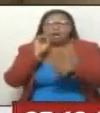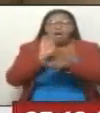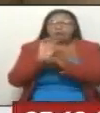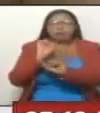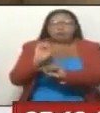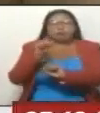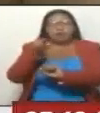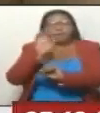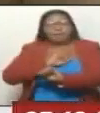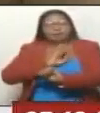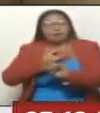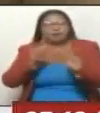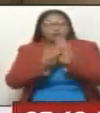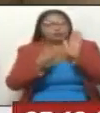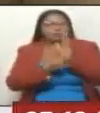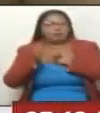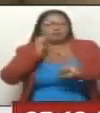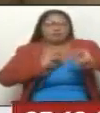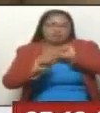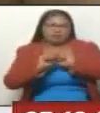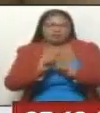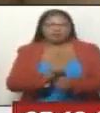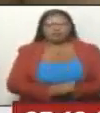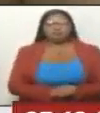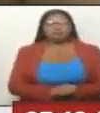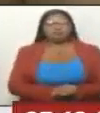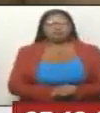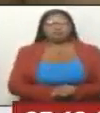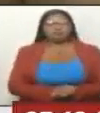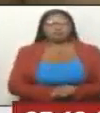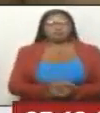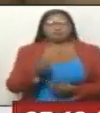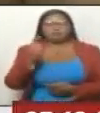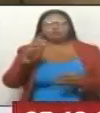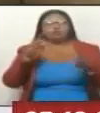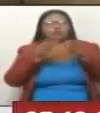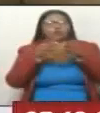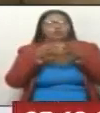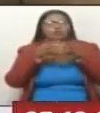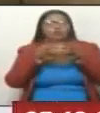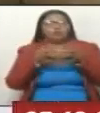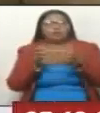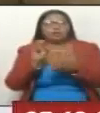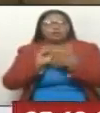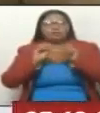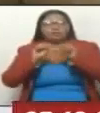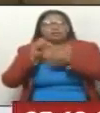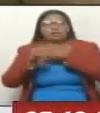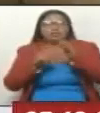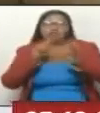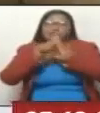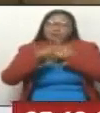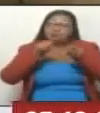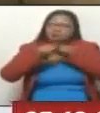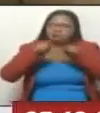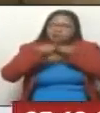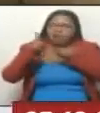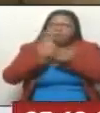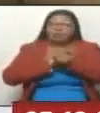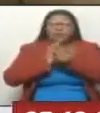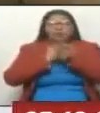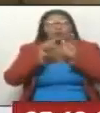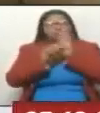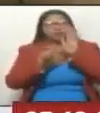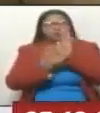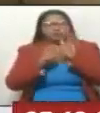misma Constitución para defenderse. Y está también otro sector de dirigentes políticos que siguen realizando críticas a la Constitución e incluso hablan